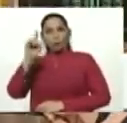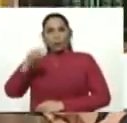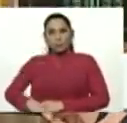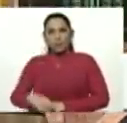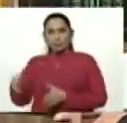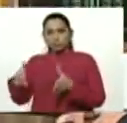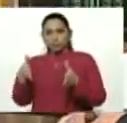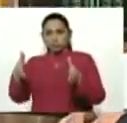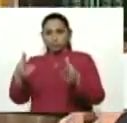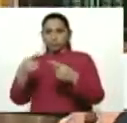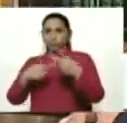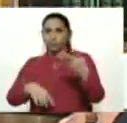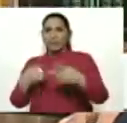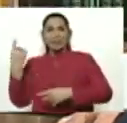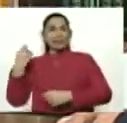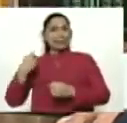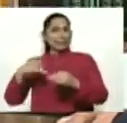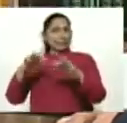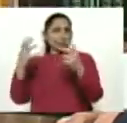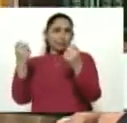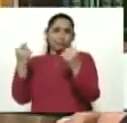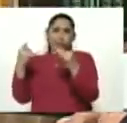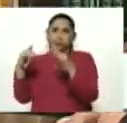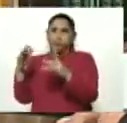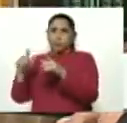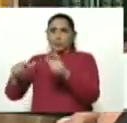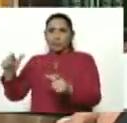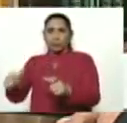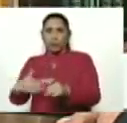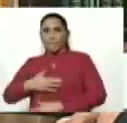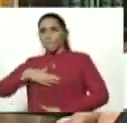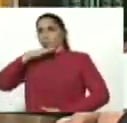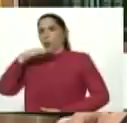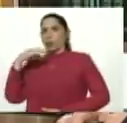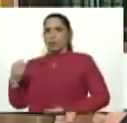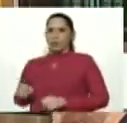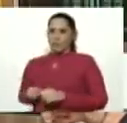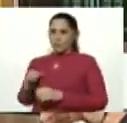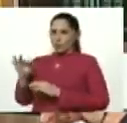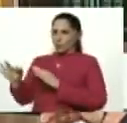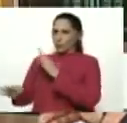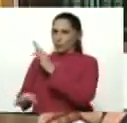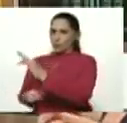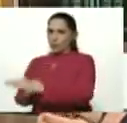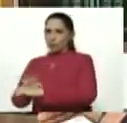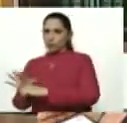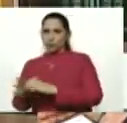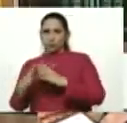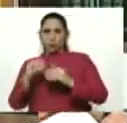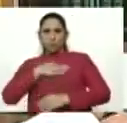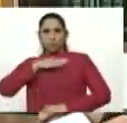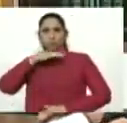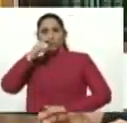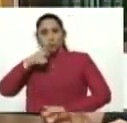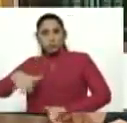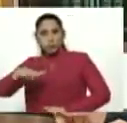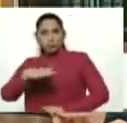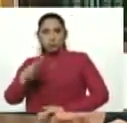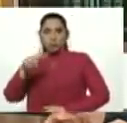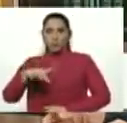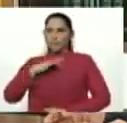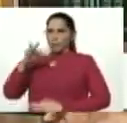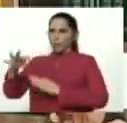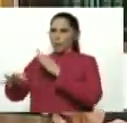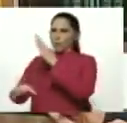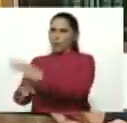Arauca, que tiene miles de casos, muchos más, que están contagiadas todas las poblaciones. Si el contagio llegó